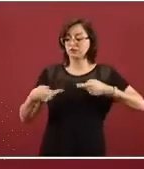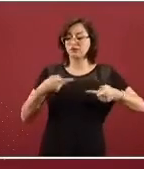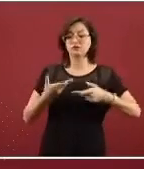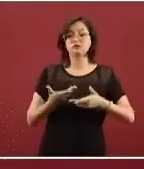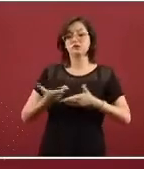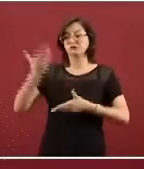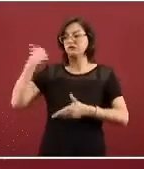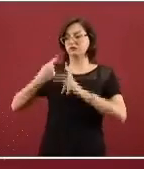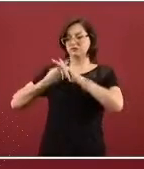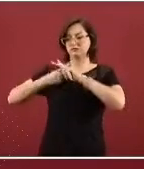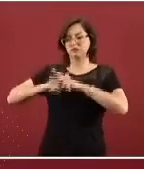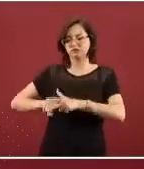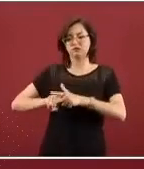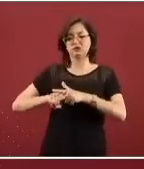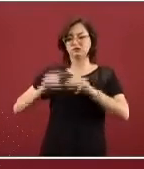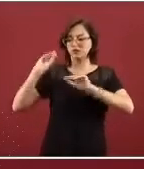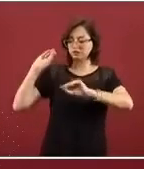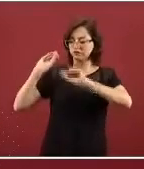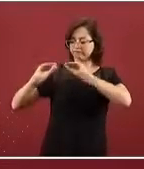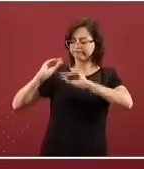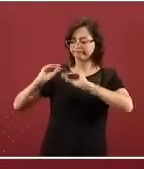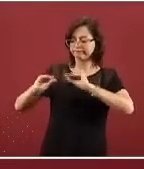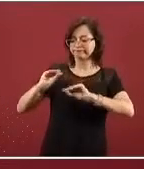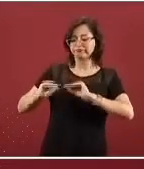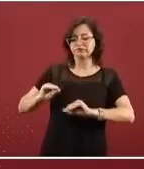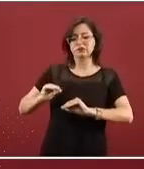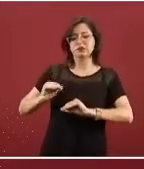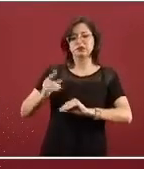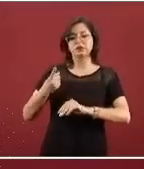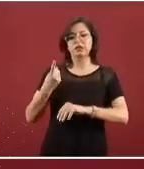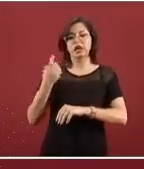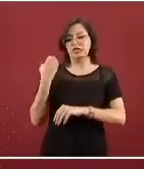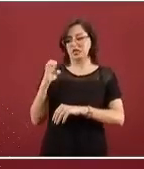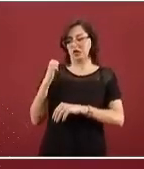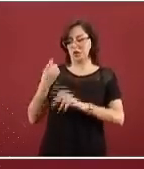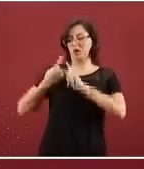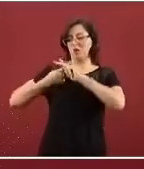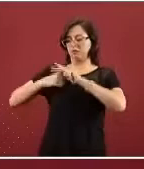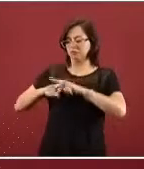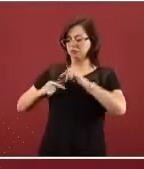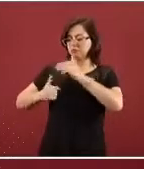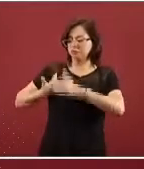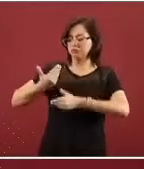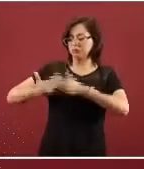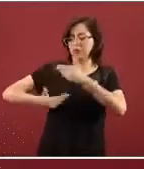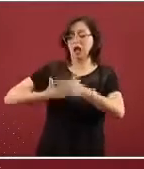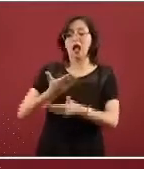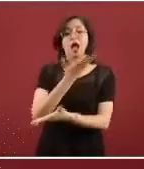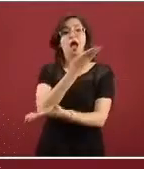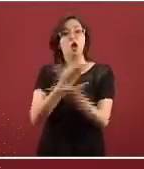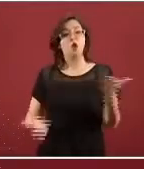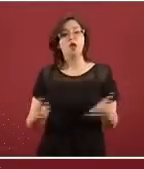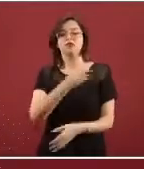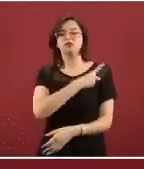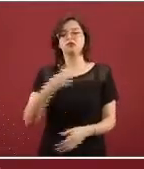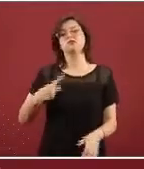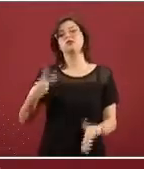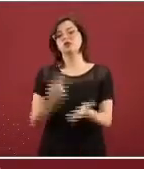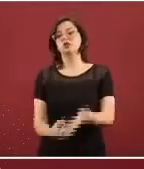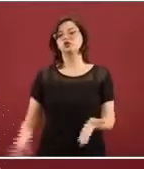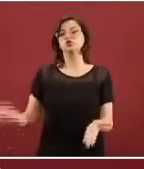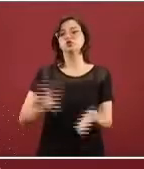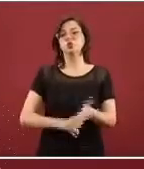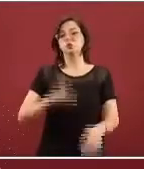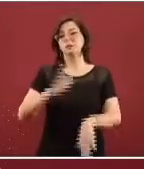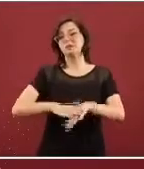el inicio, plan que empezamos a diseñar desde la primera semana de enero. Pero hoy hay la necesidad de reforzar estas